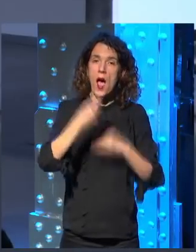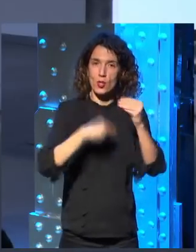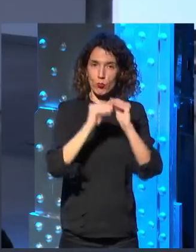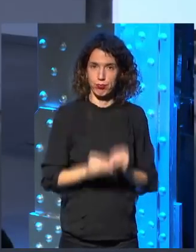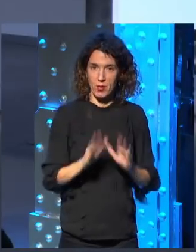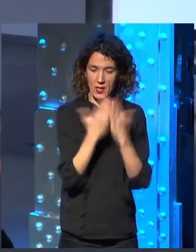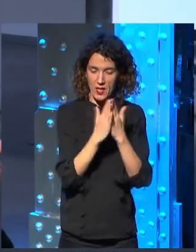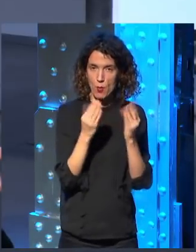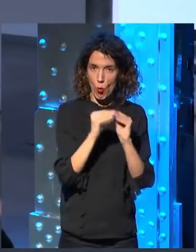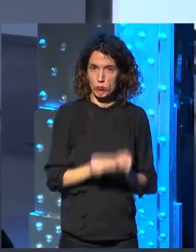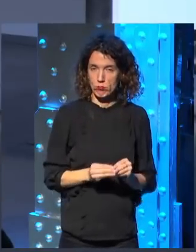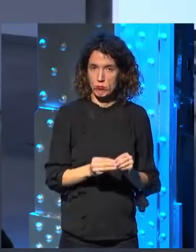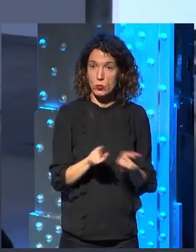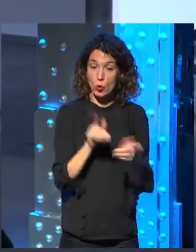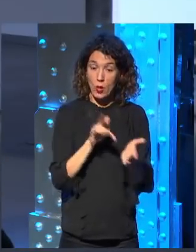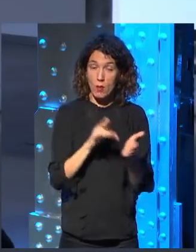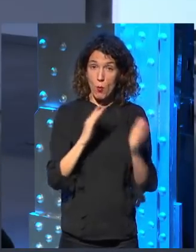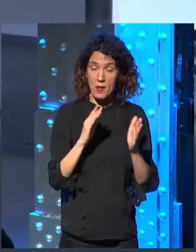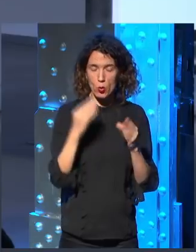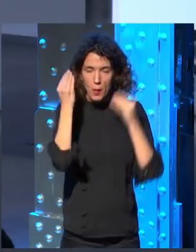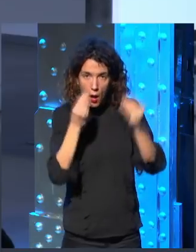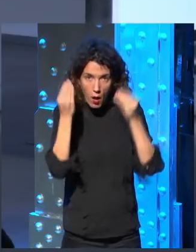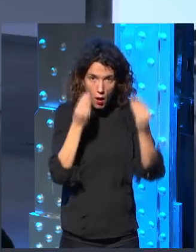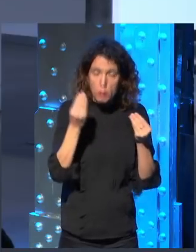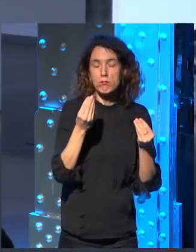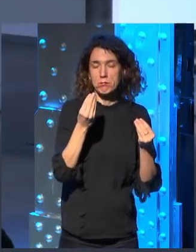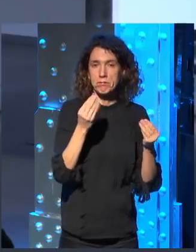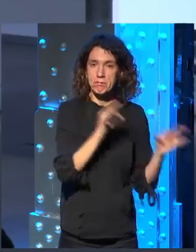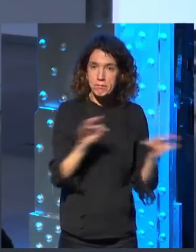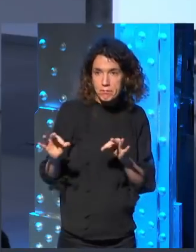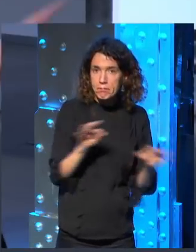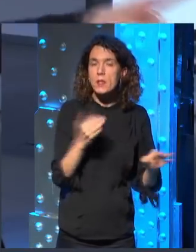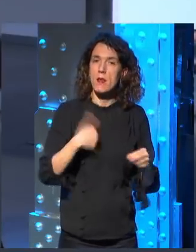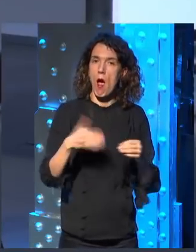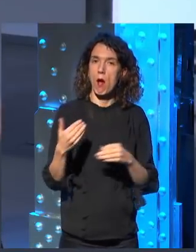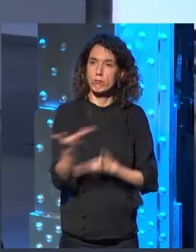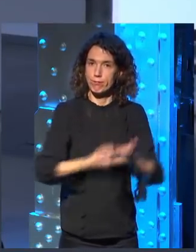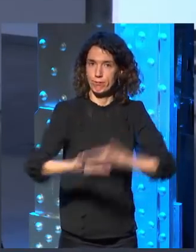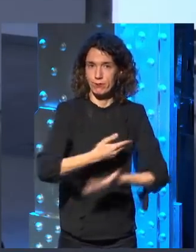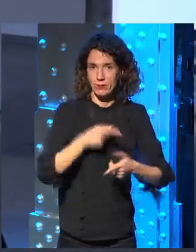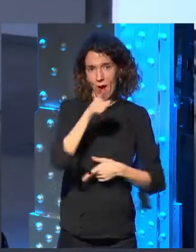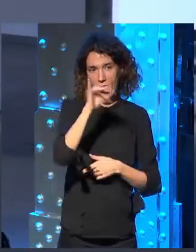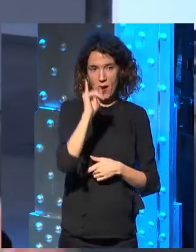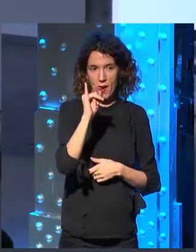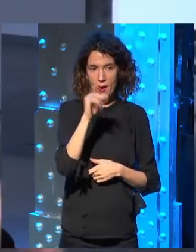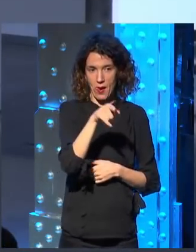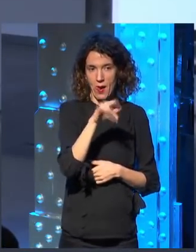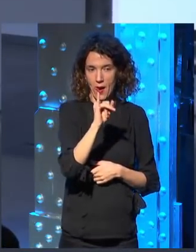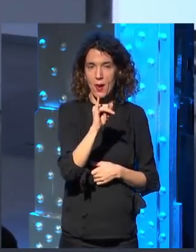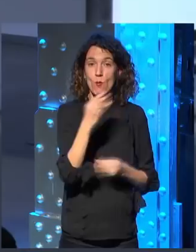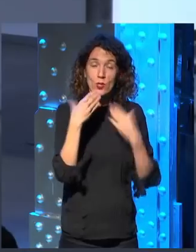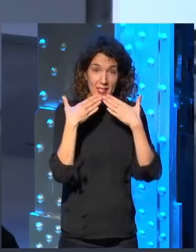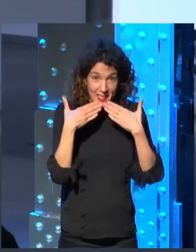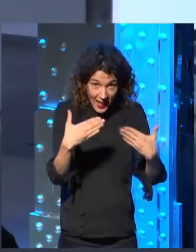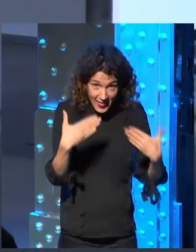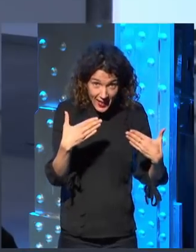libro desde el momento en que estábamos planificando su publicación y que está por allí. Y nada más,